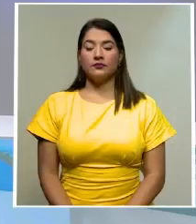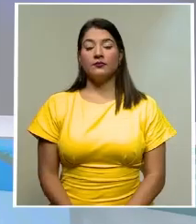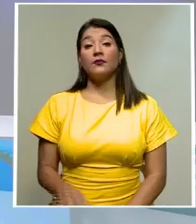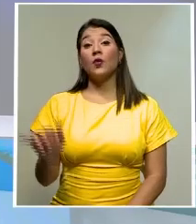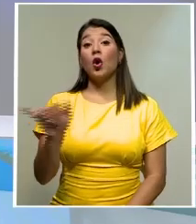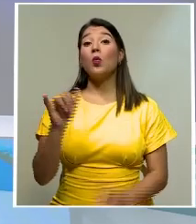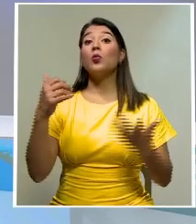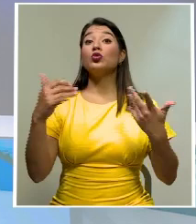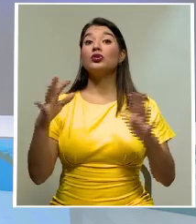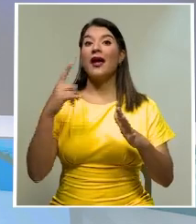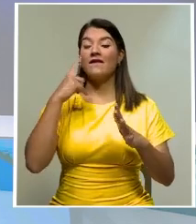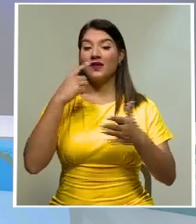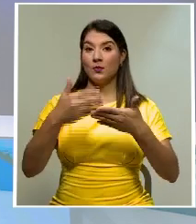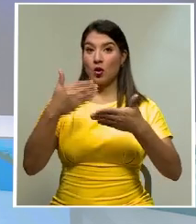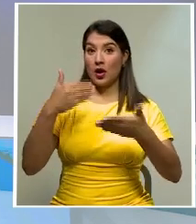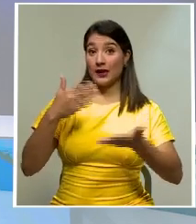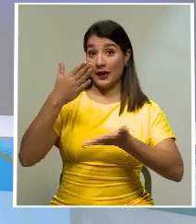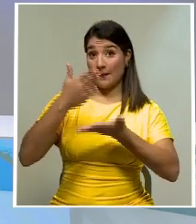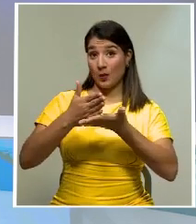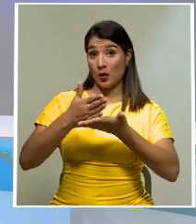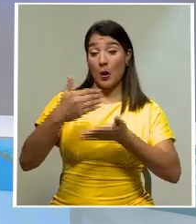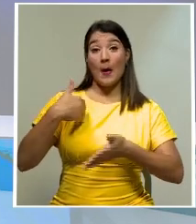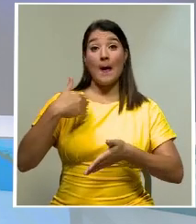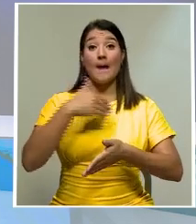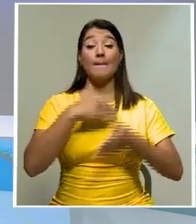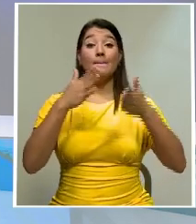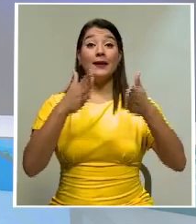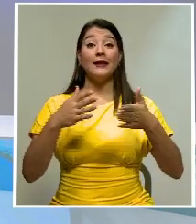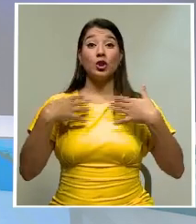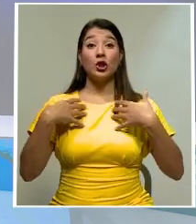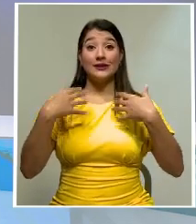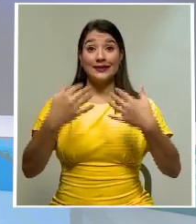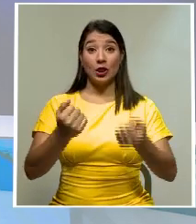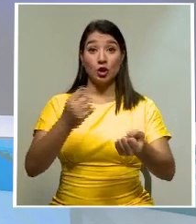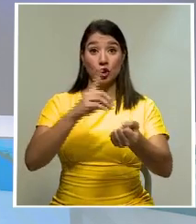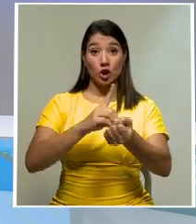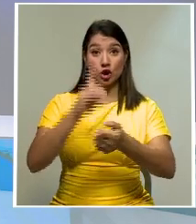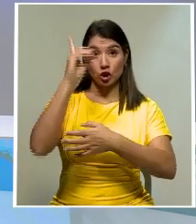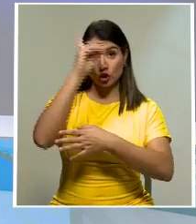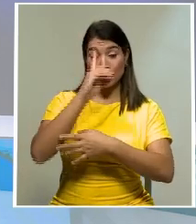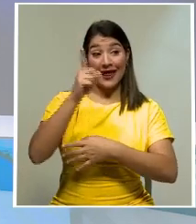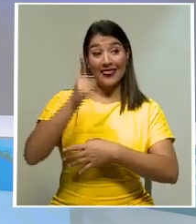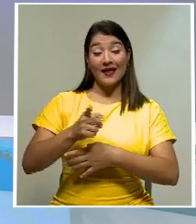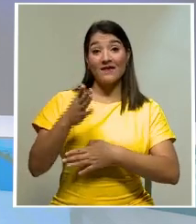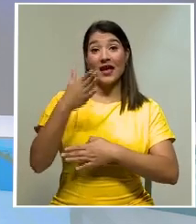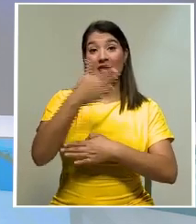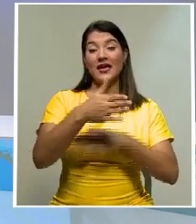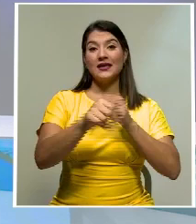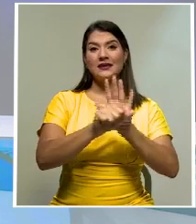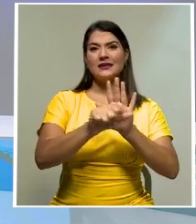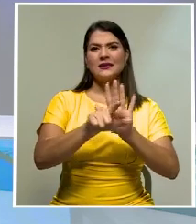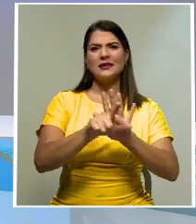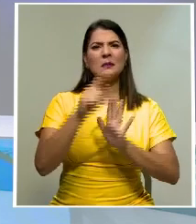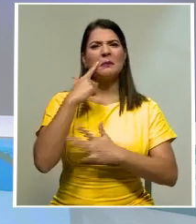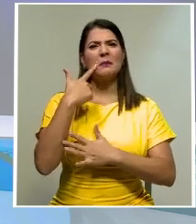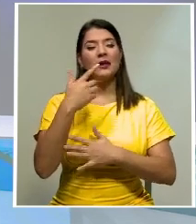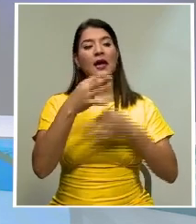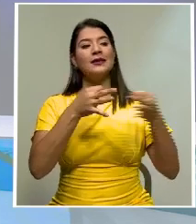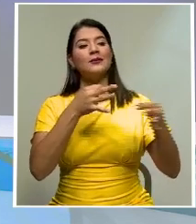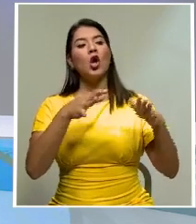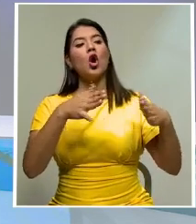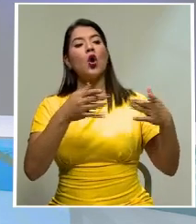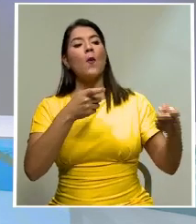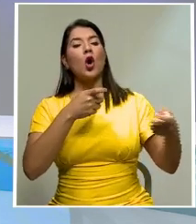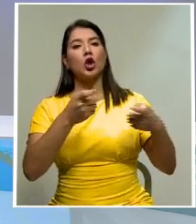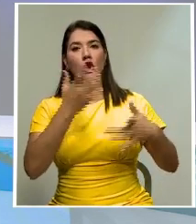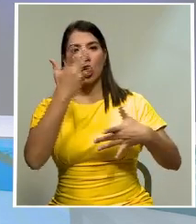Como veíamos antes de ir a la pausa, el ministro de Salud, Daniel Salas, deberá rendir cuentas ante los diputados sobre el manejo de la crisis sanitaria que vive el